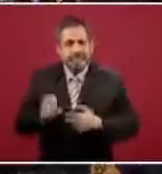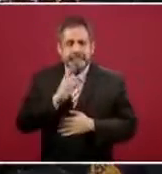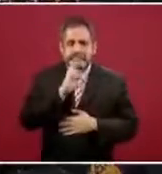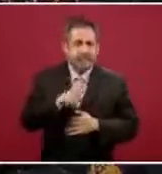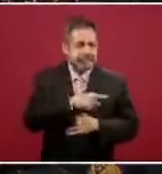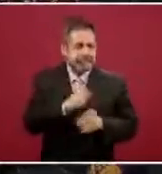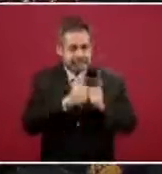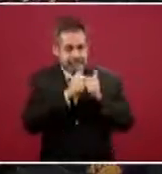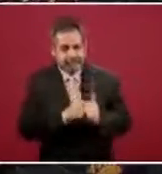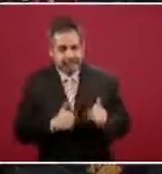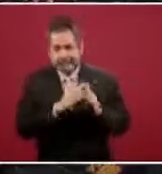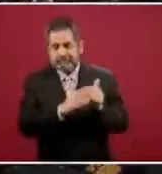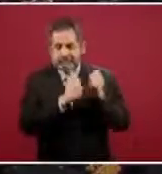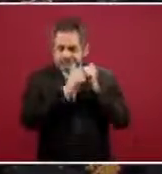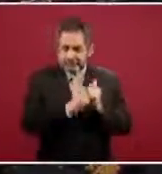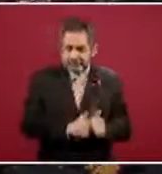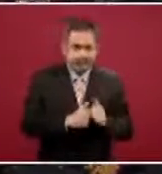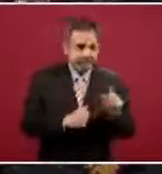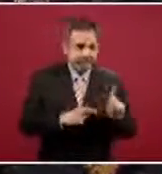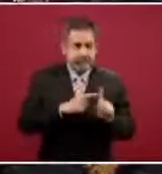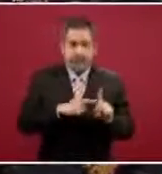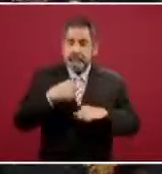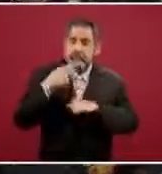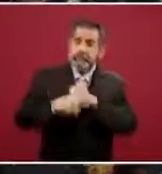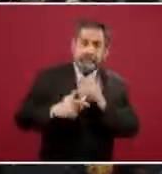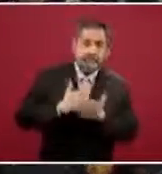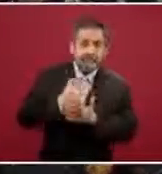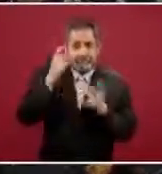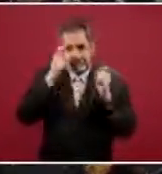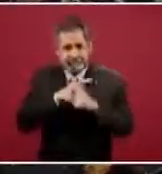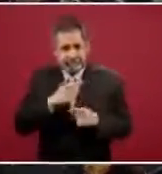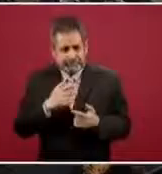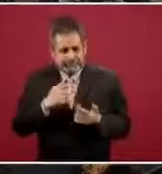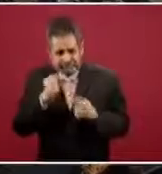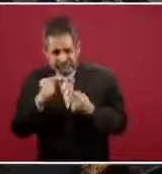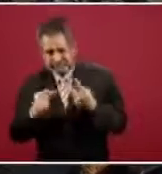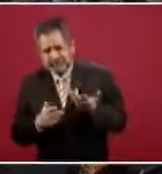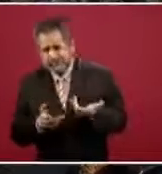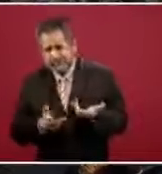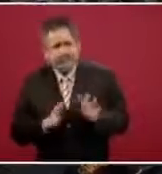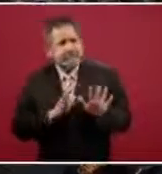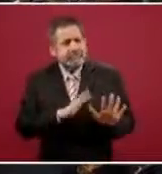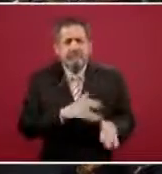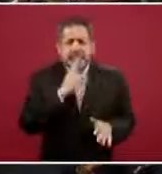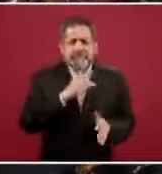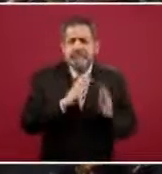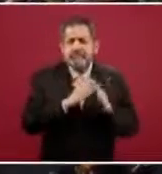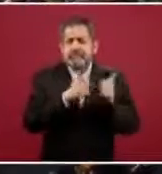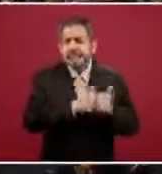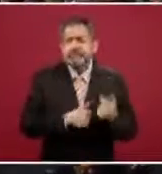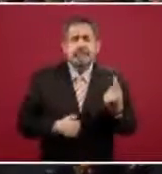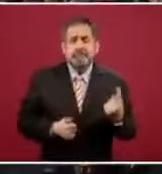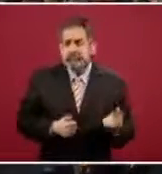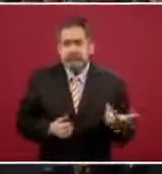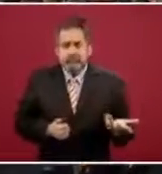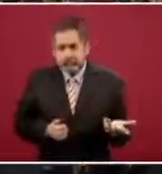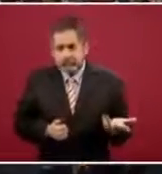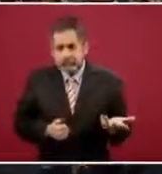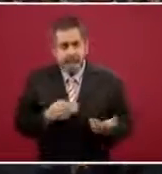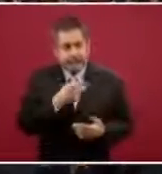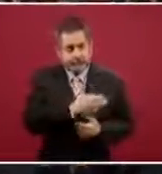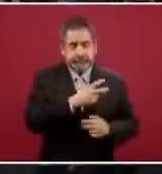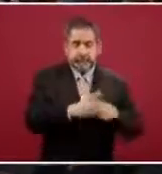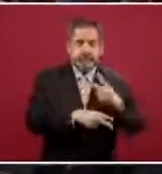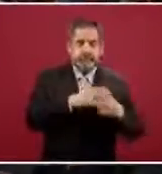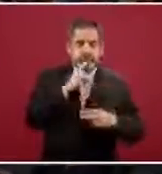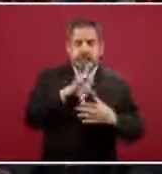medida de que si no se tiene riesgo de complicaciones porque no se tienen estas características entonces la persona contribuye